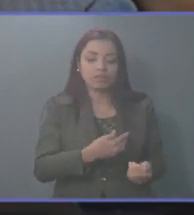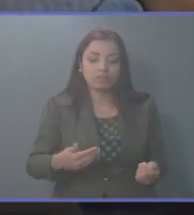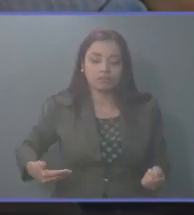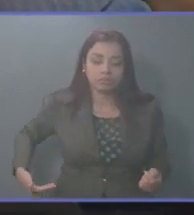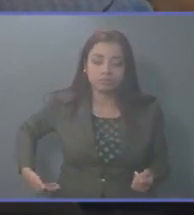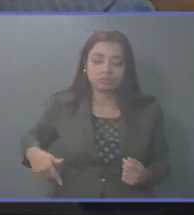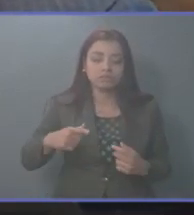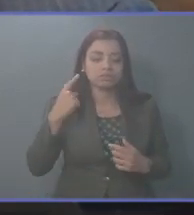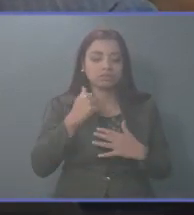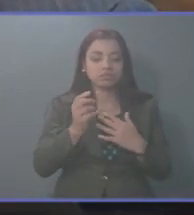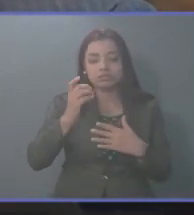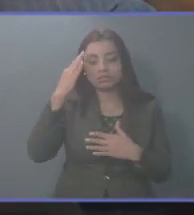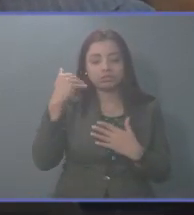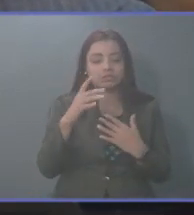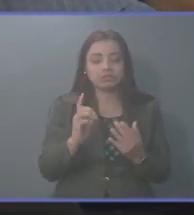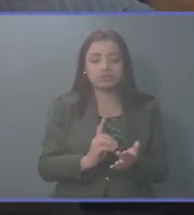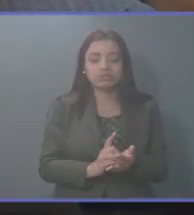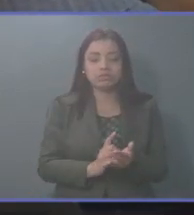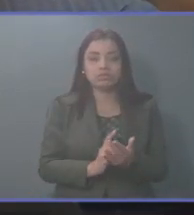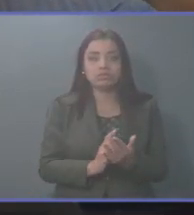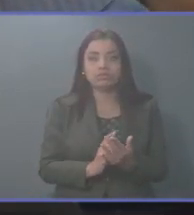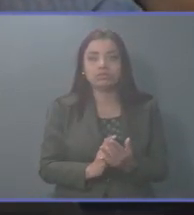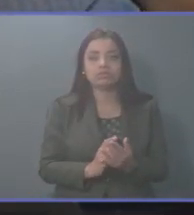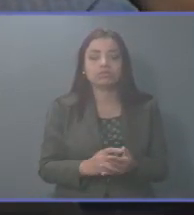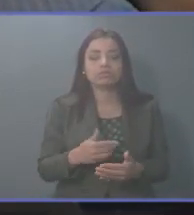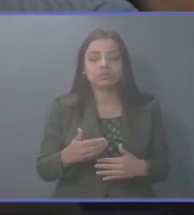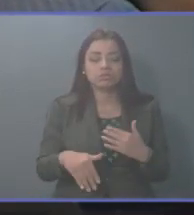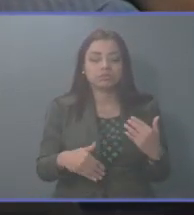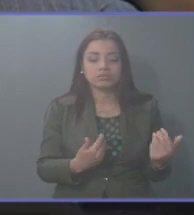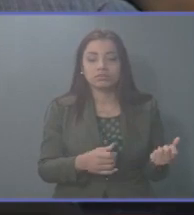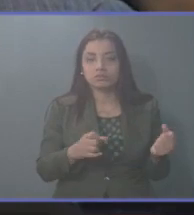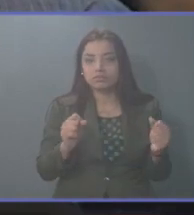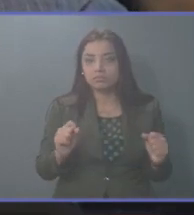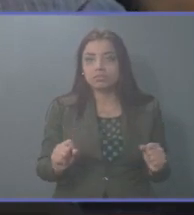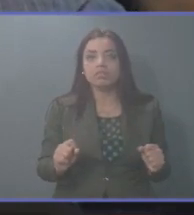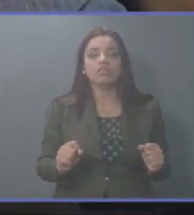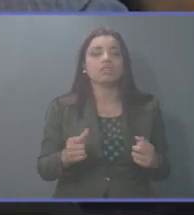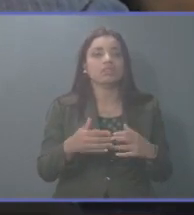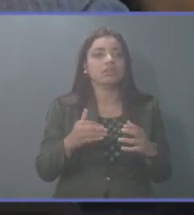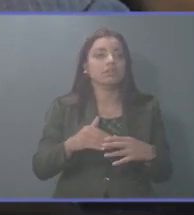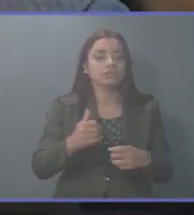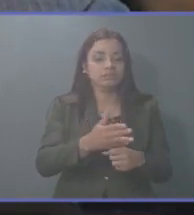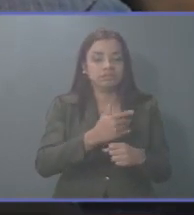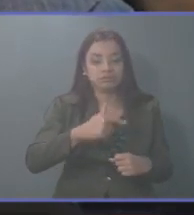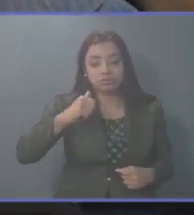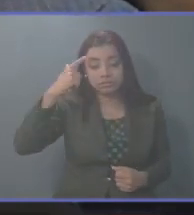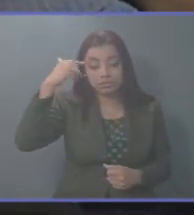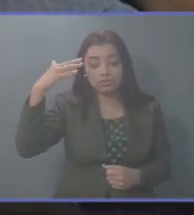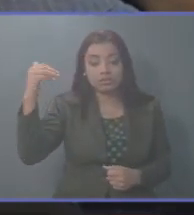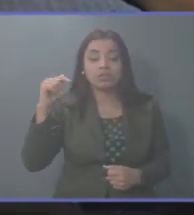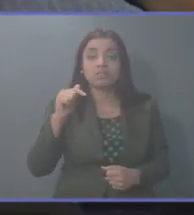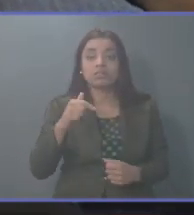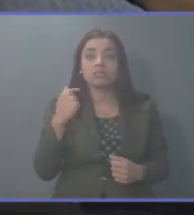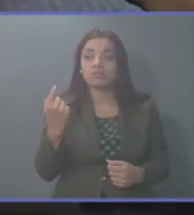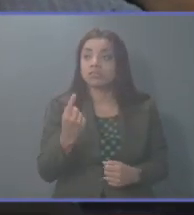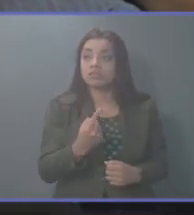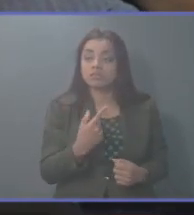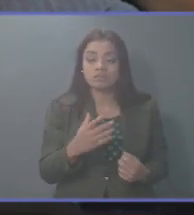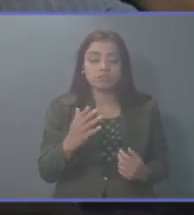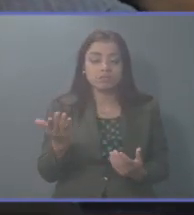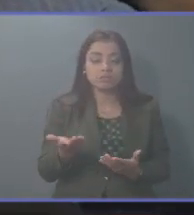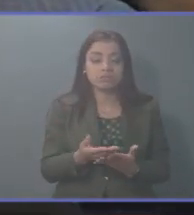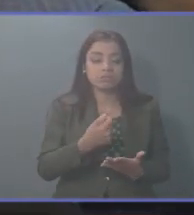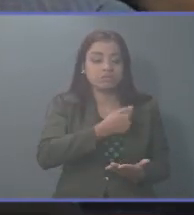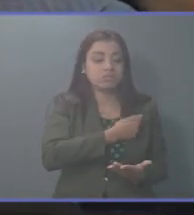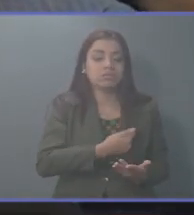estimadísimos diputados y diputadas, tiene el acompañamiento de todas las fracciones políticas. Estas personas han recibido un